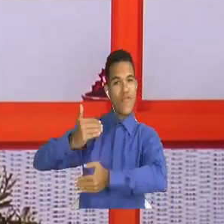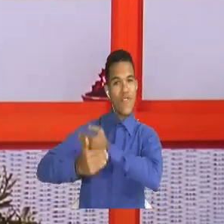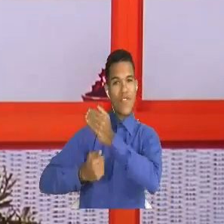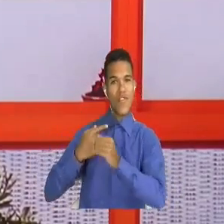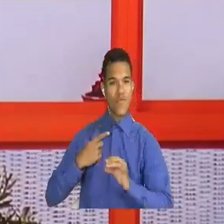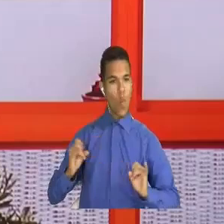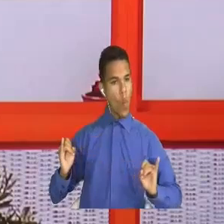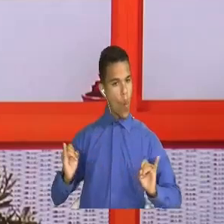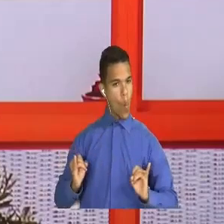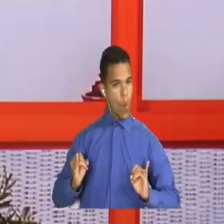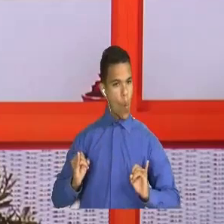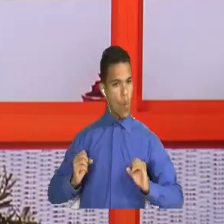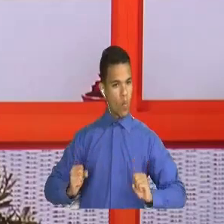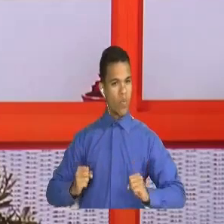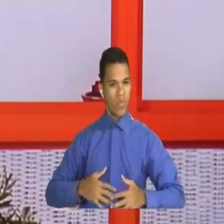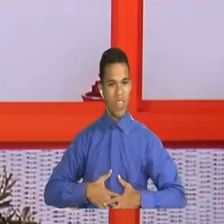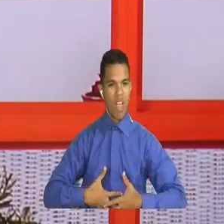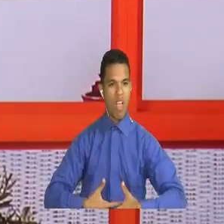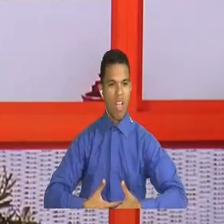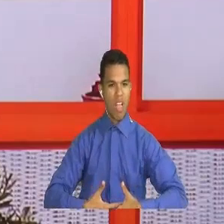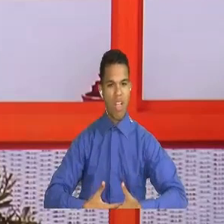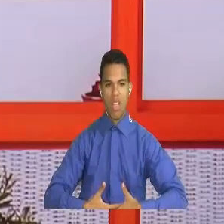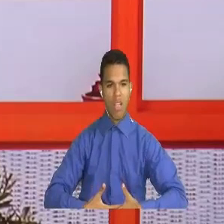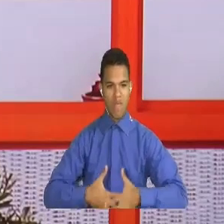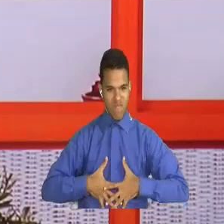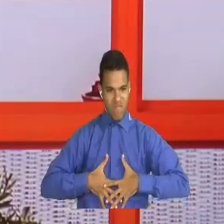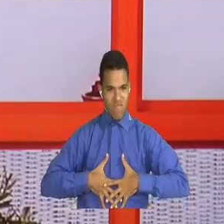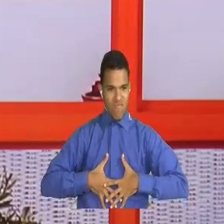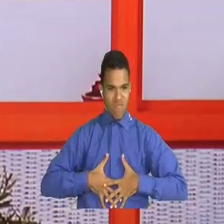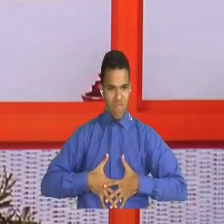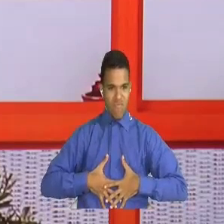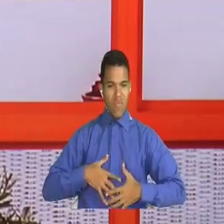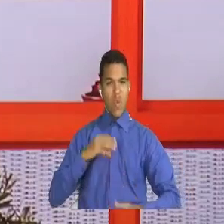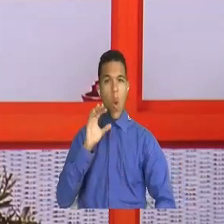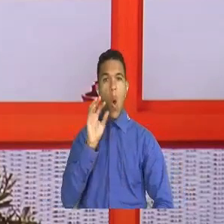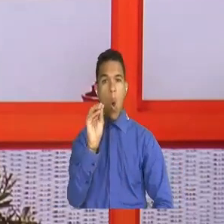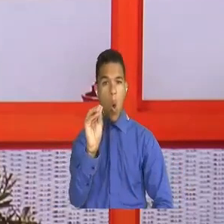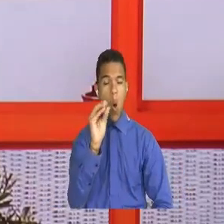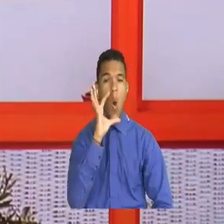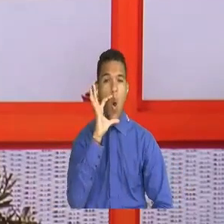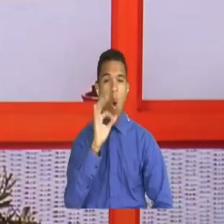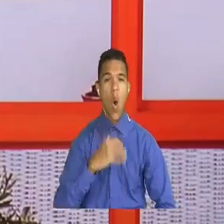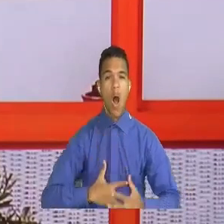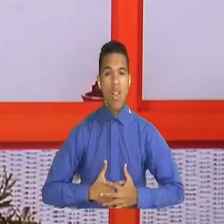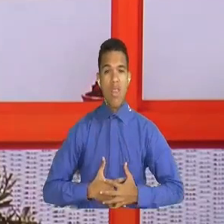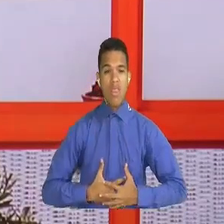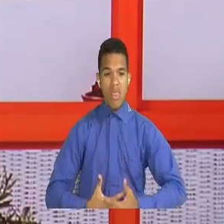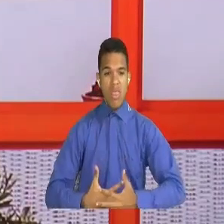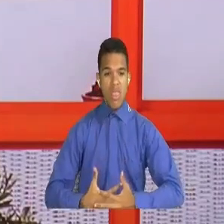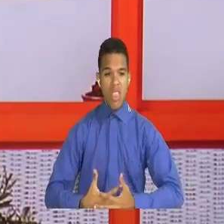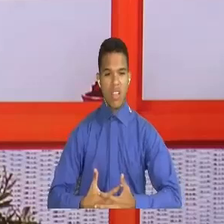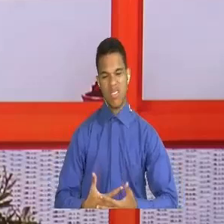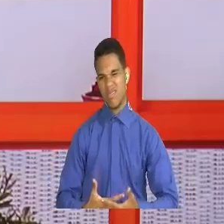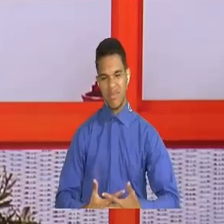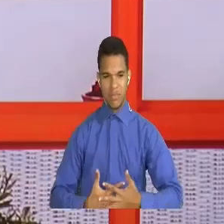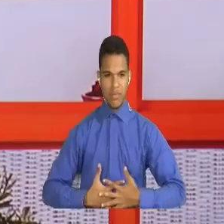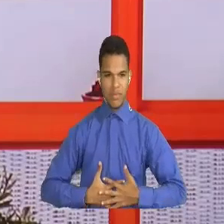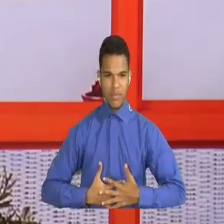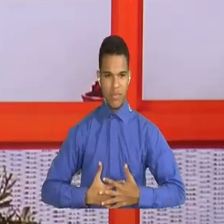más delgados, sin la barriguita. La barriguita ya no está de moda, por favor, hombres. Piden lipólisis